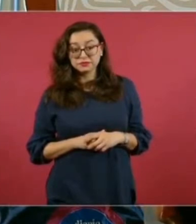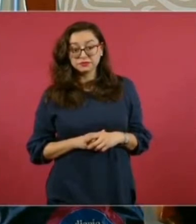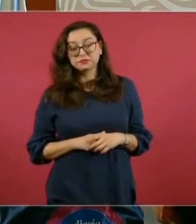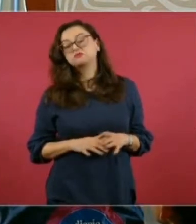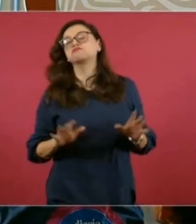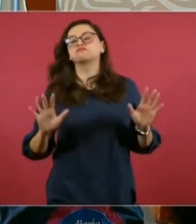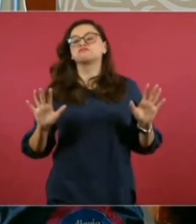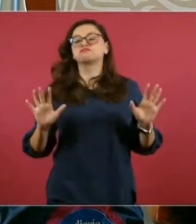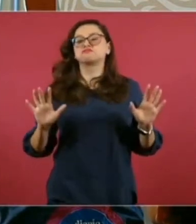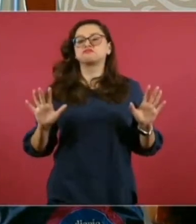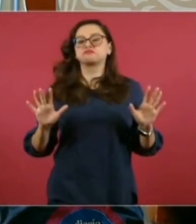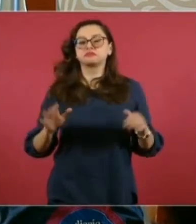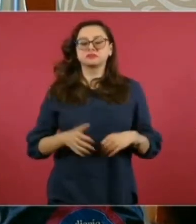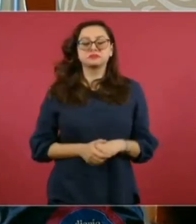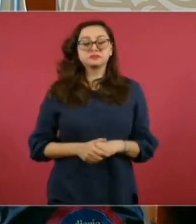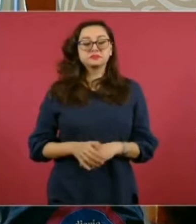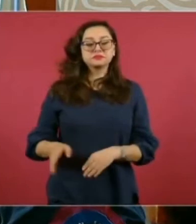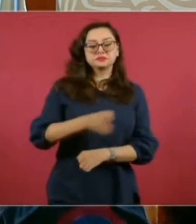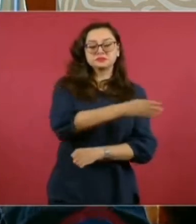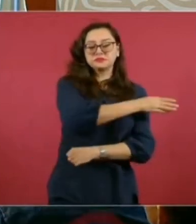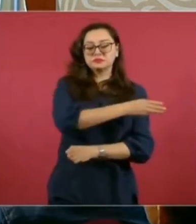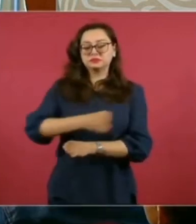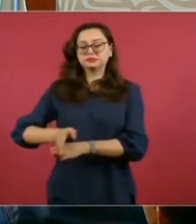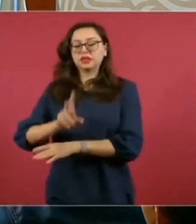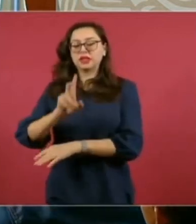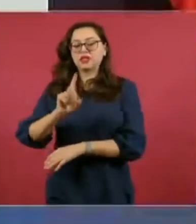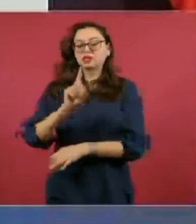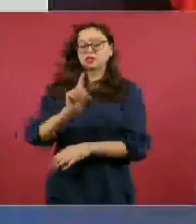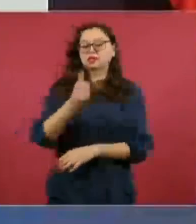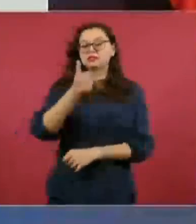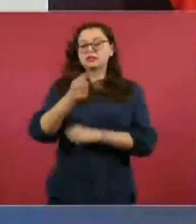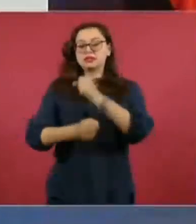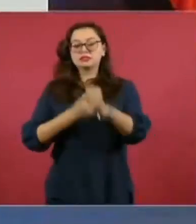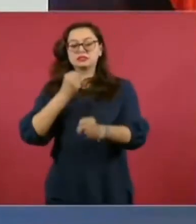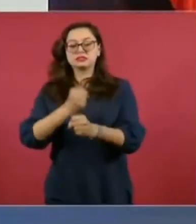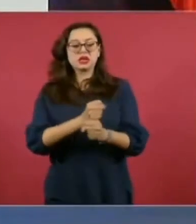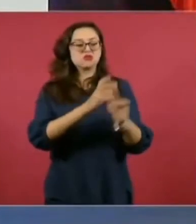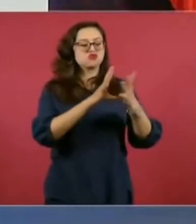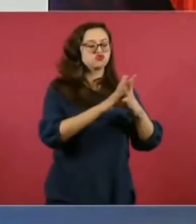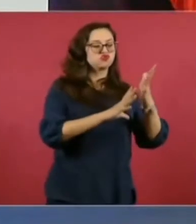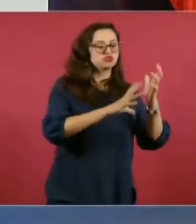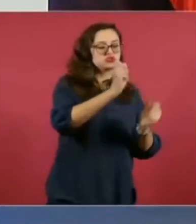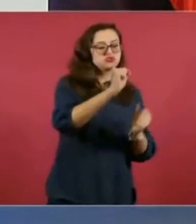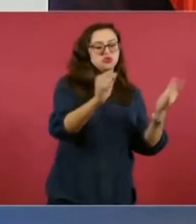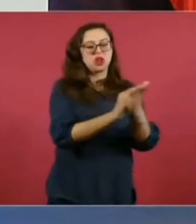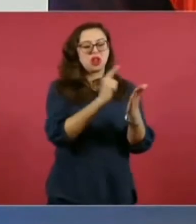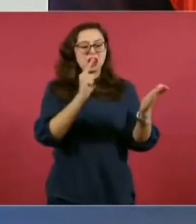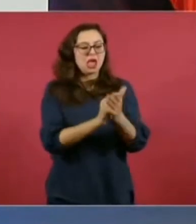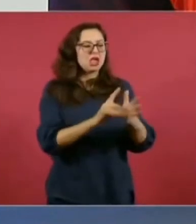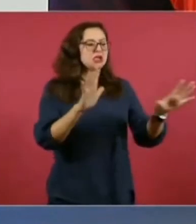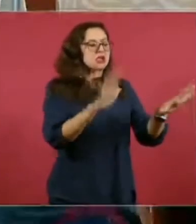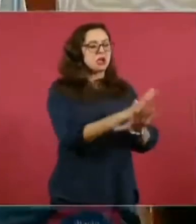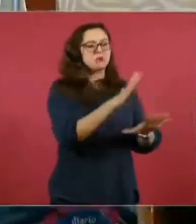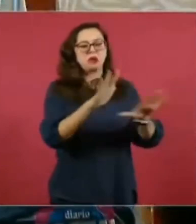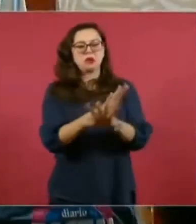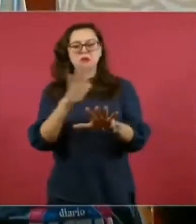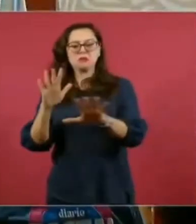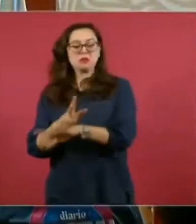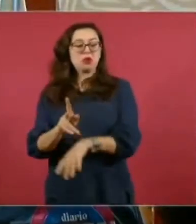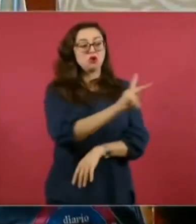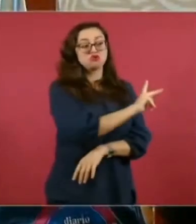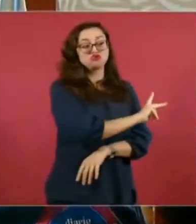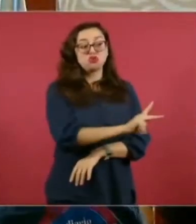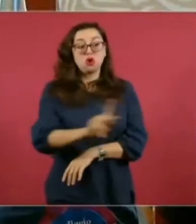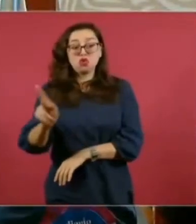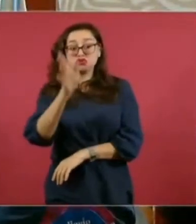En fin, durante el periodo neoliberal las leyes se aprobaron por consigna y a modo, en el